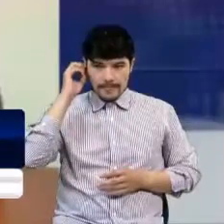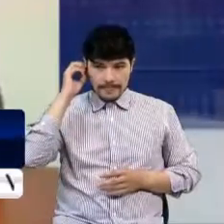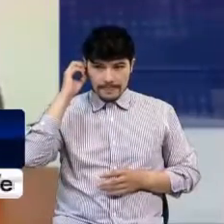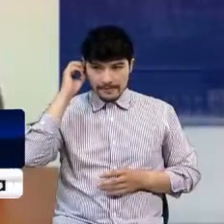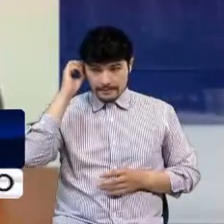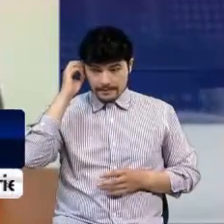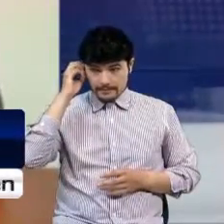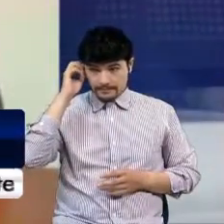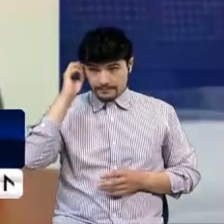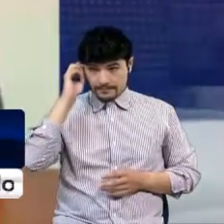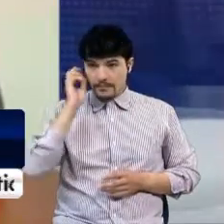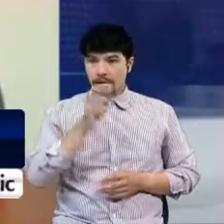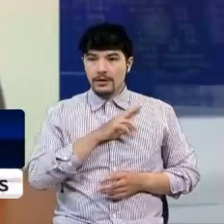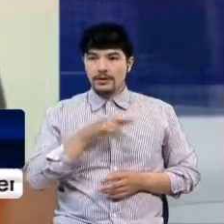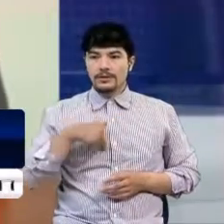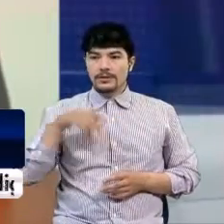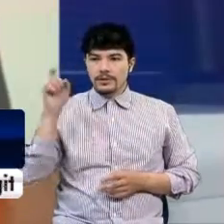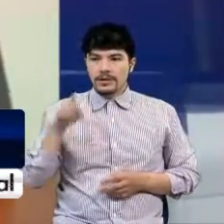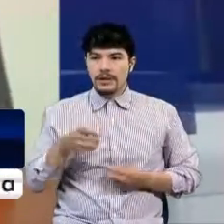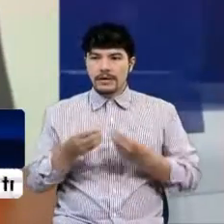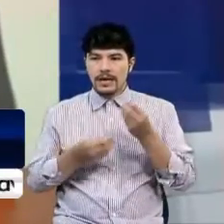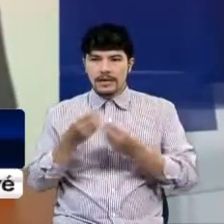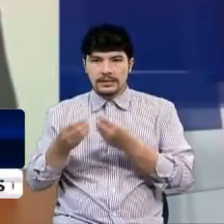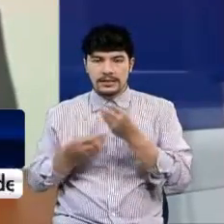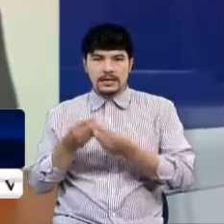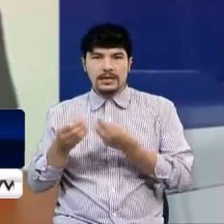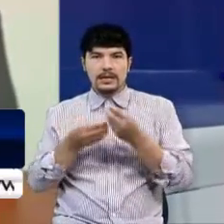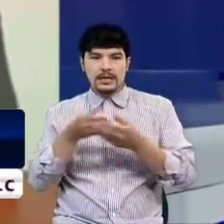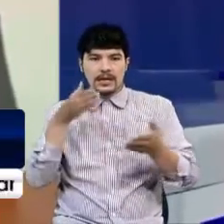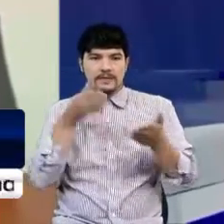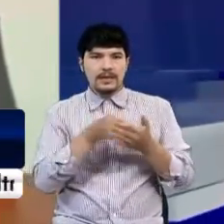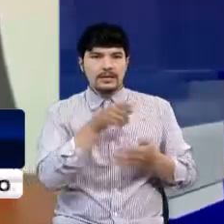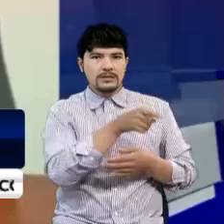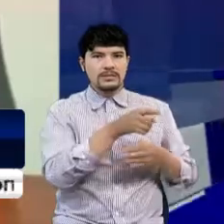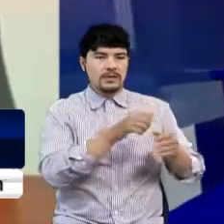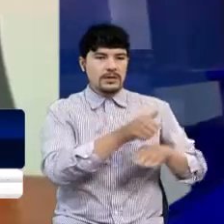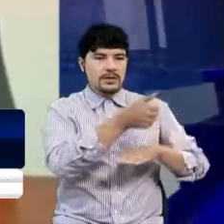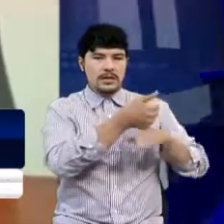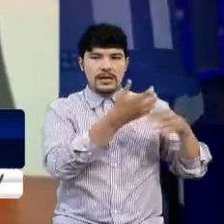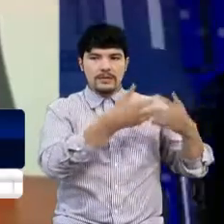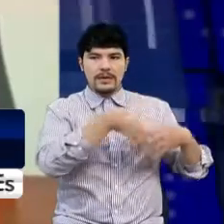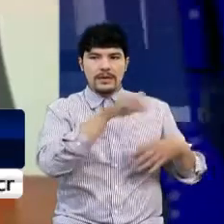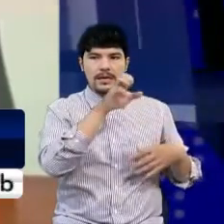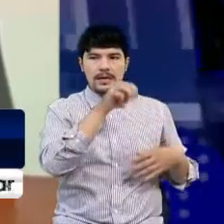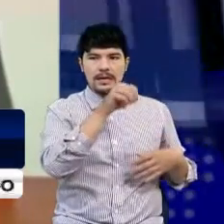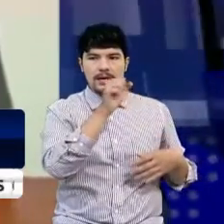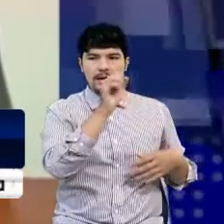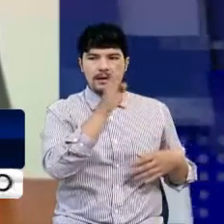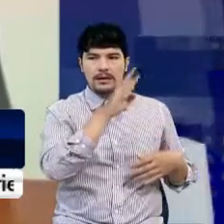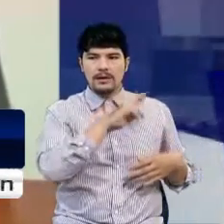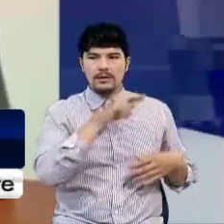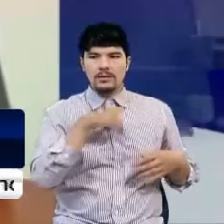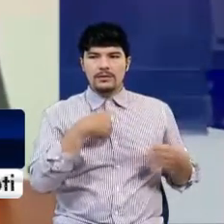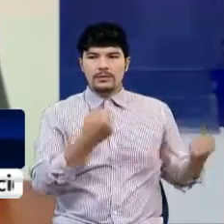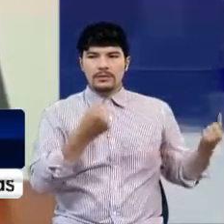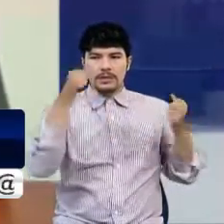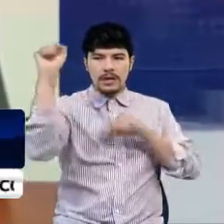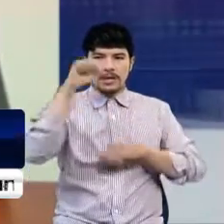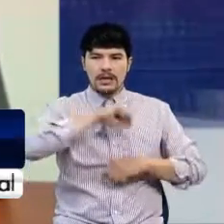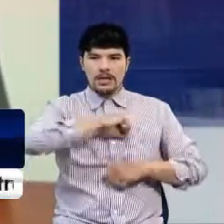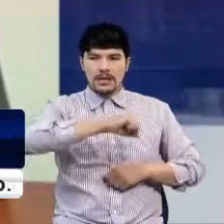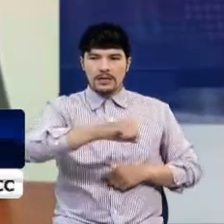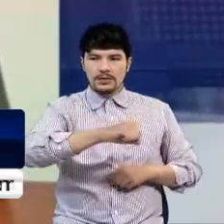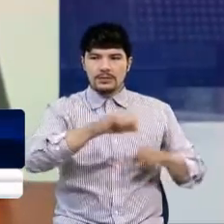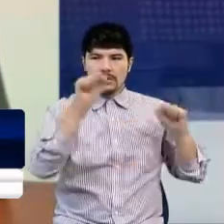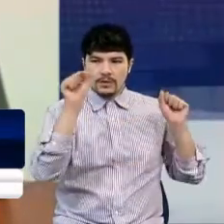entrar dentro de una demanda contra la EMAP porque nosotros hemos actuado y nos hemos ganado en derecho el